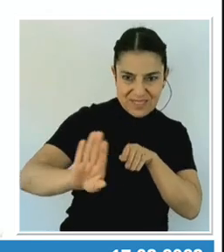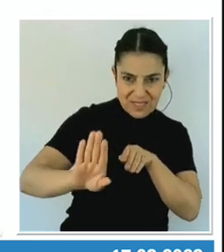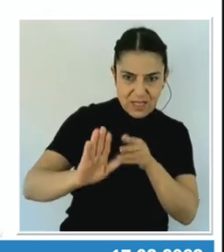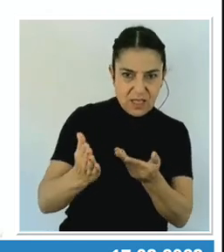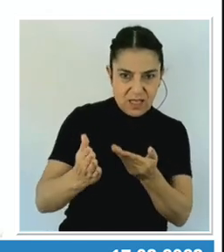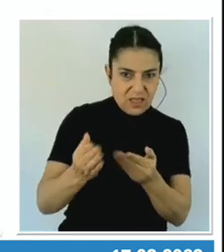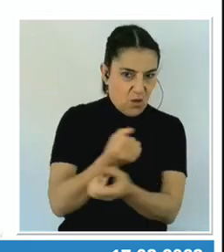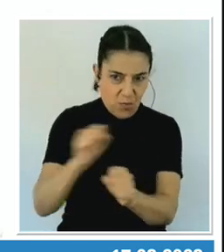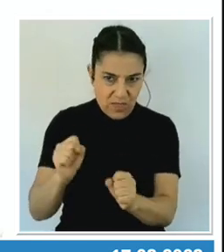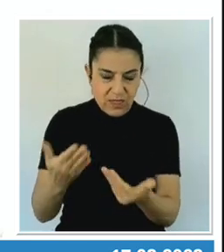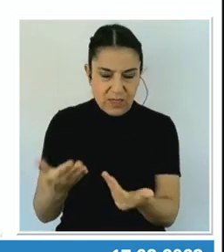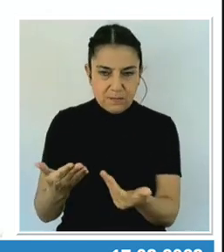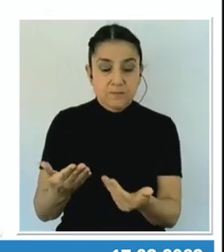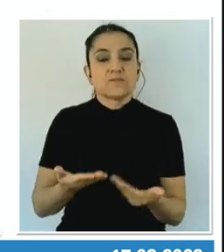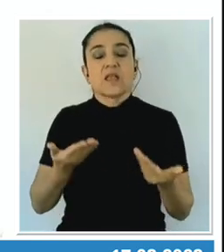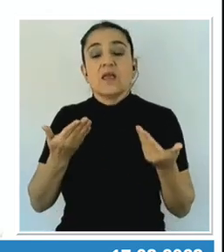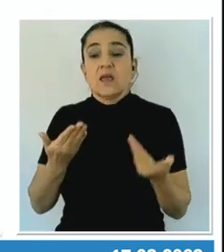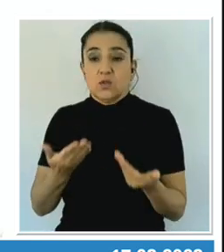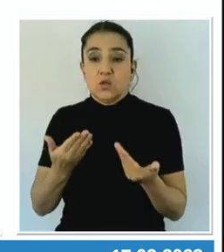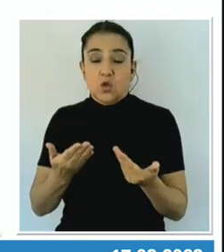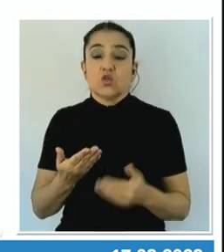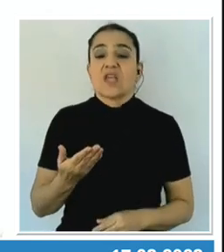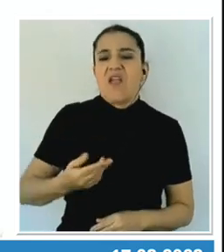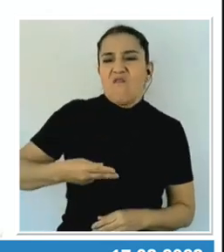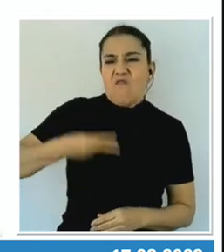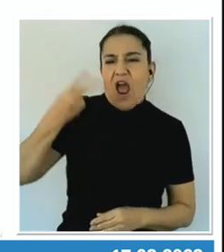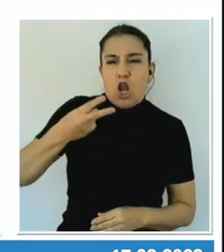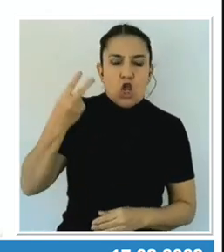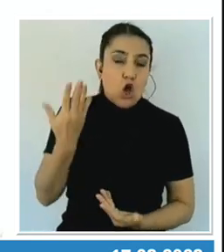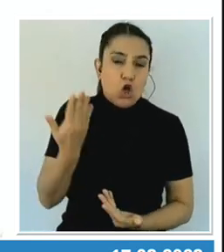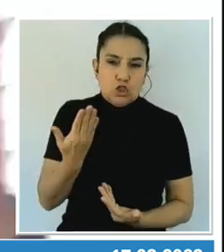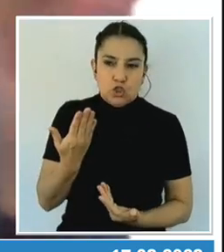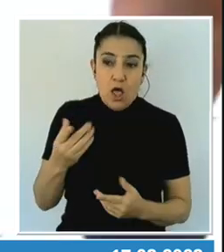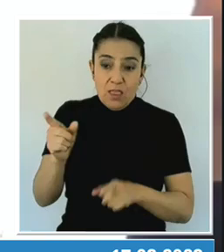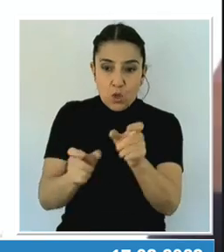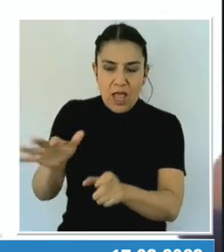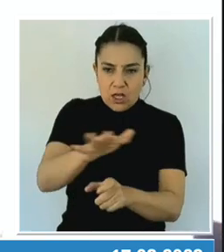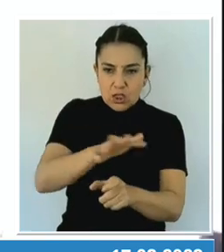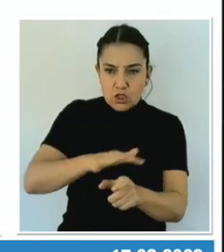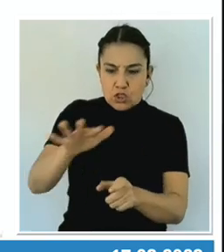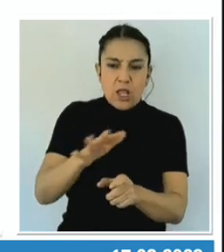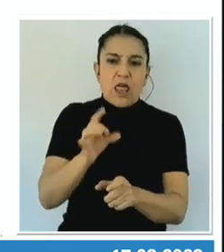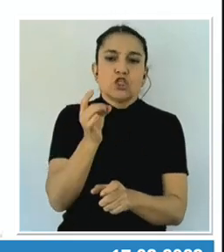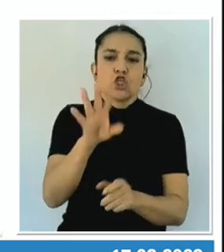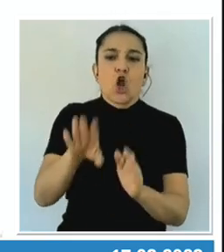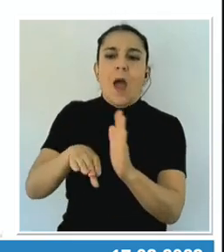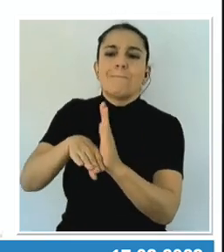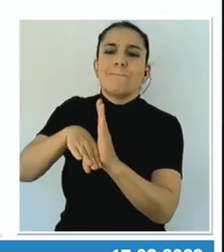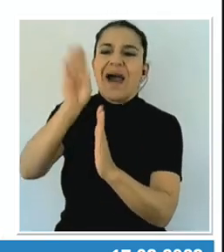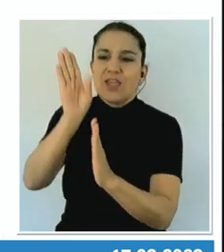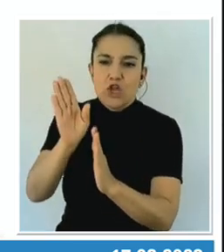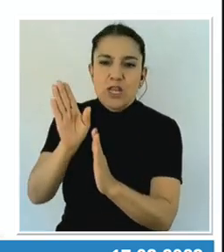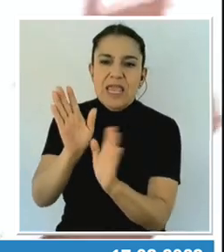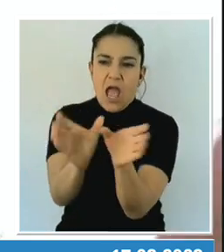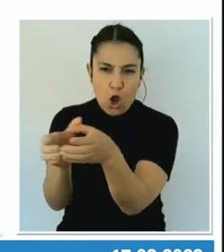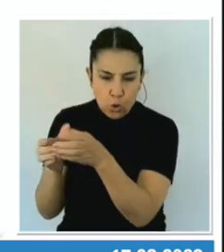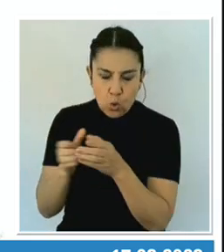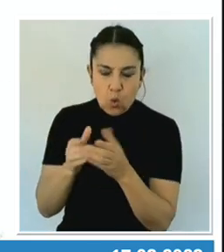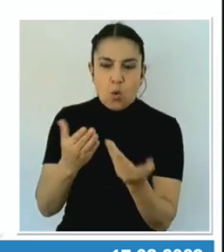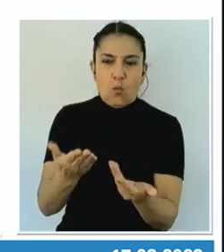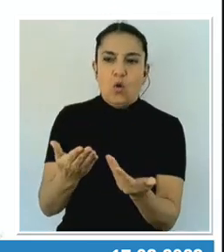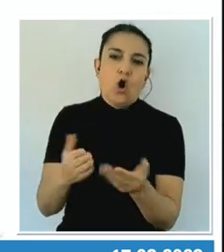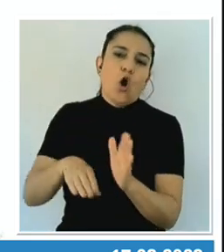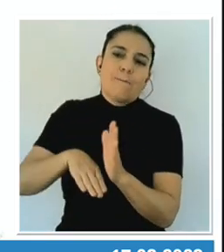lo valioso de una sociedad solo a las mayorías contextuales o incluso a las mayorías históricas, ¿no?, a las